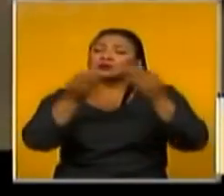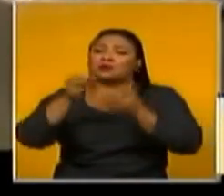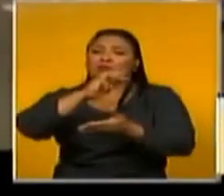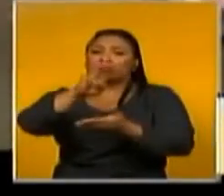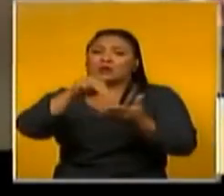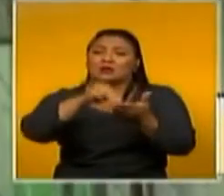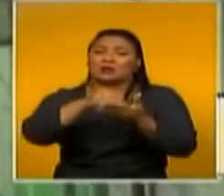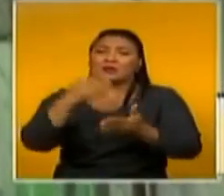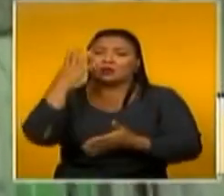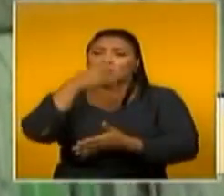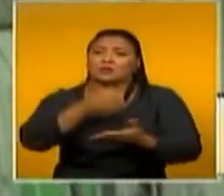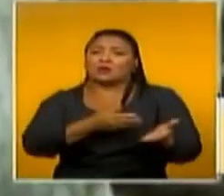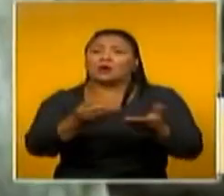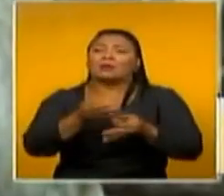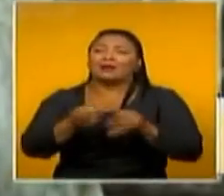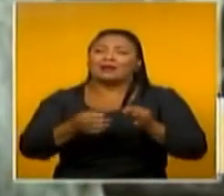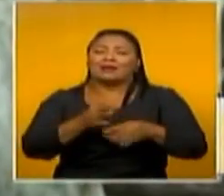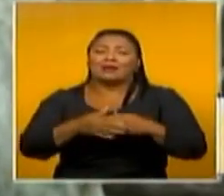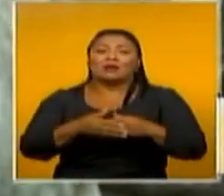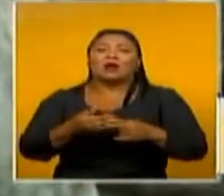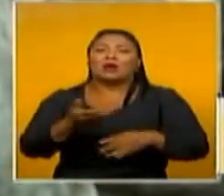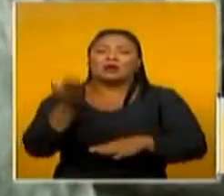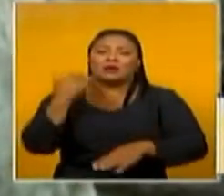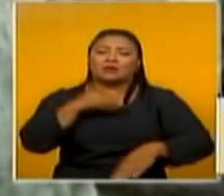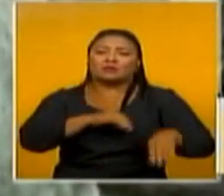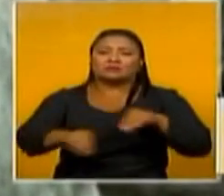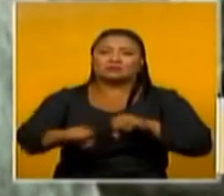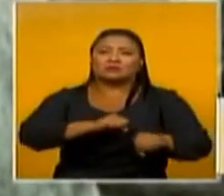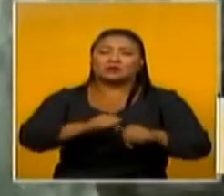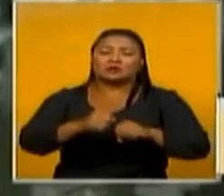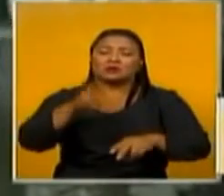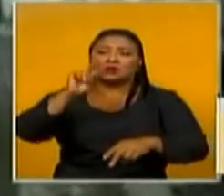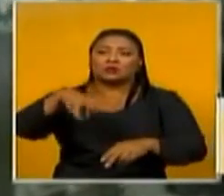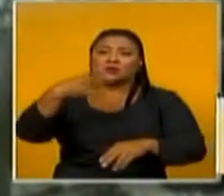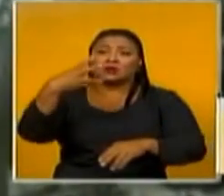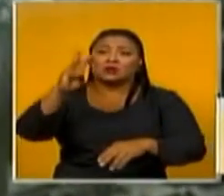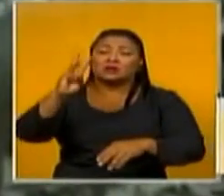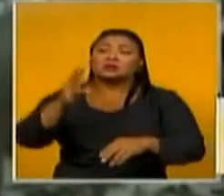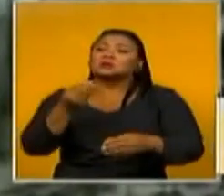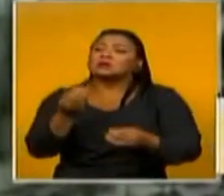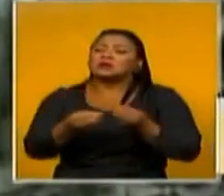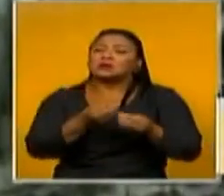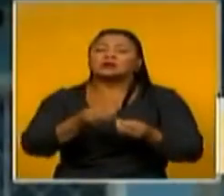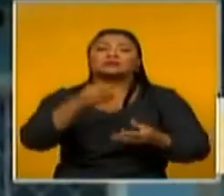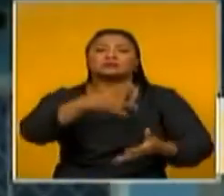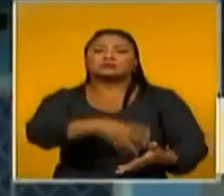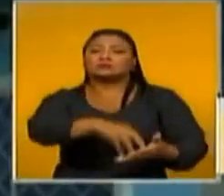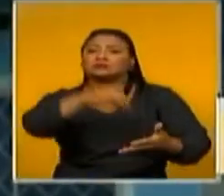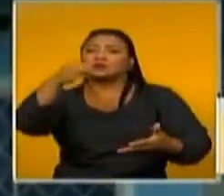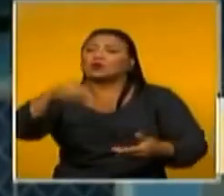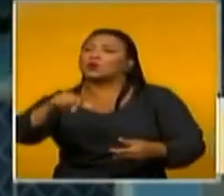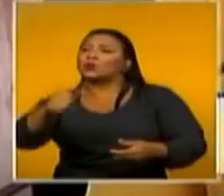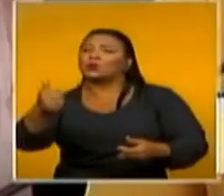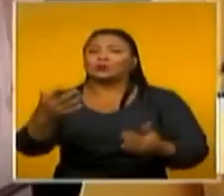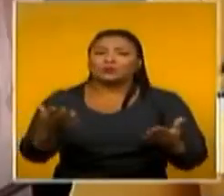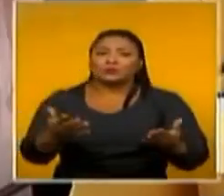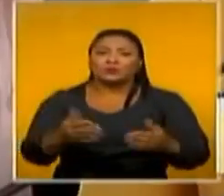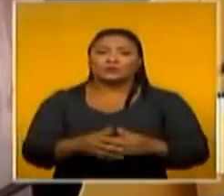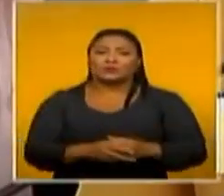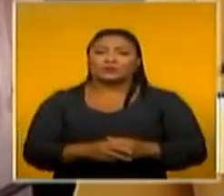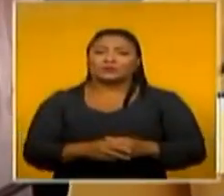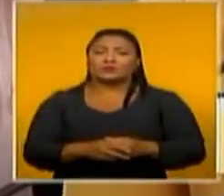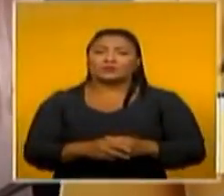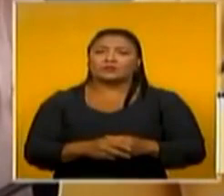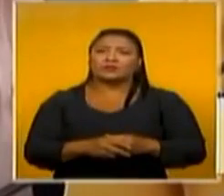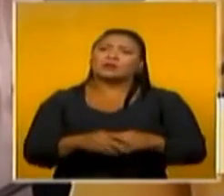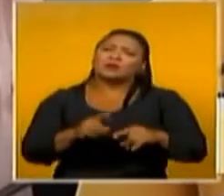Manabí y Esmeraldas tras el terremoto del 16 de abril del 2016 y que habrían sido utilizados para otros fines. Prácticamente